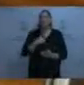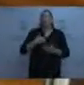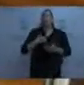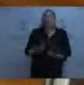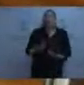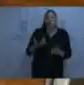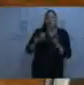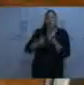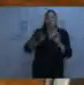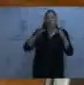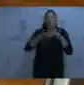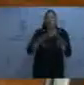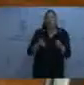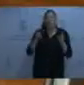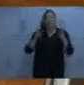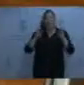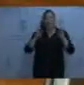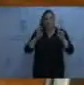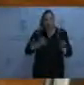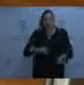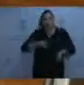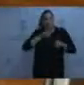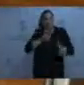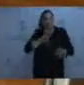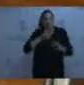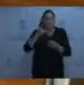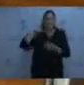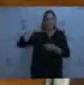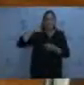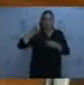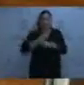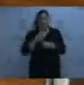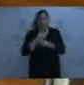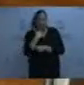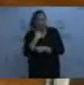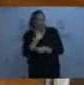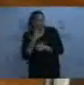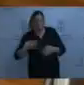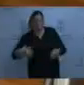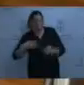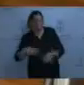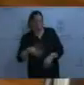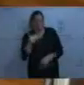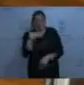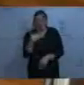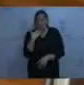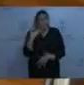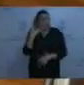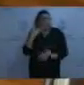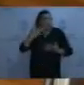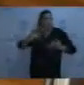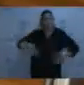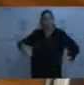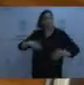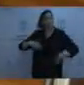informar a la comunidad educativa para hacer ver que la tarea es algo ordinario, casi propia de un día lectivo,